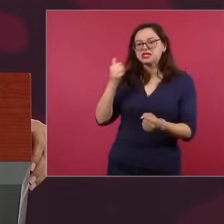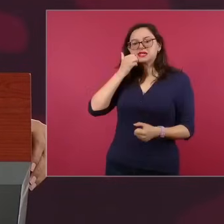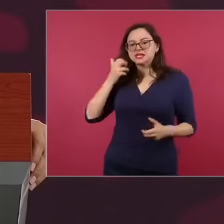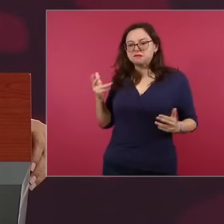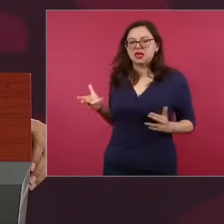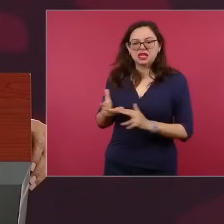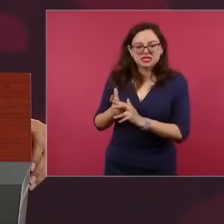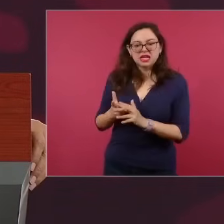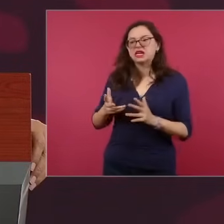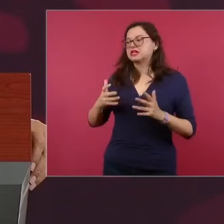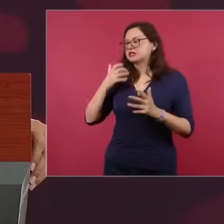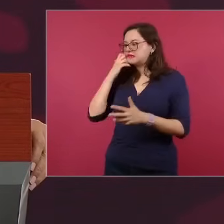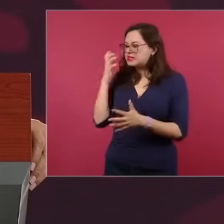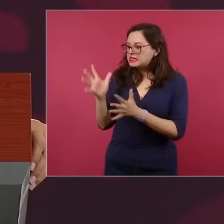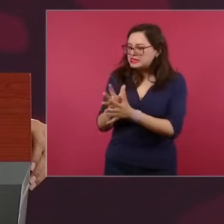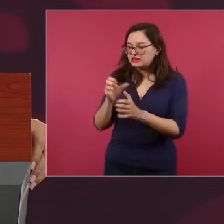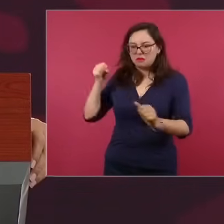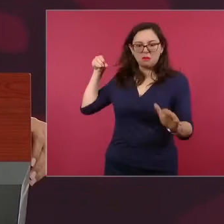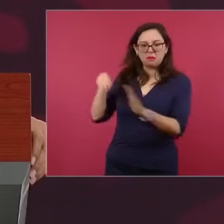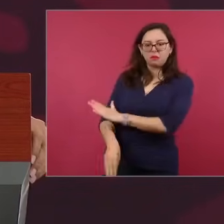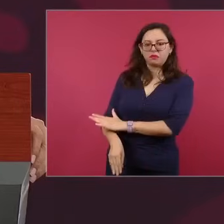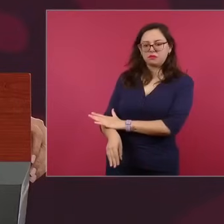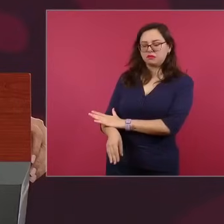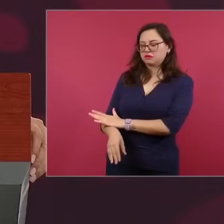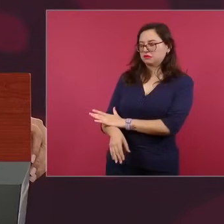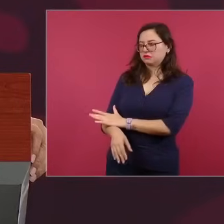no de adversarios a vencer.